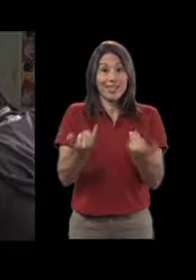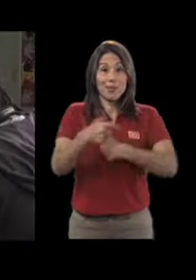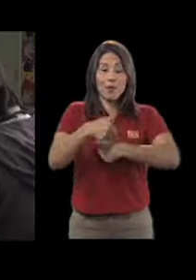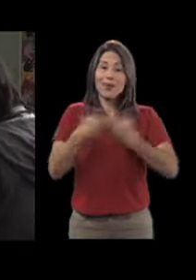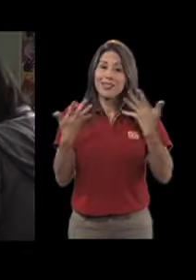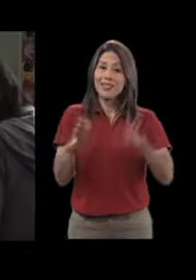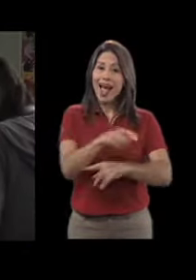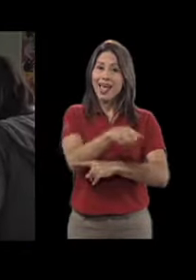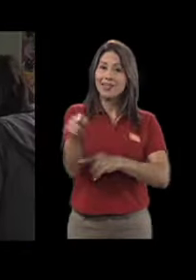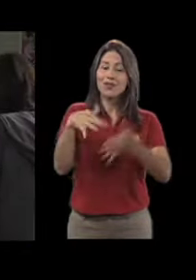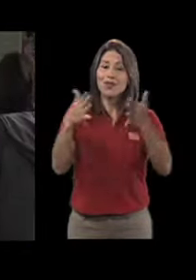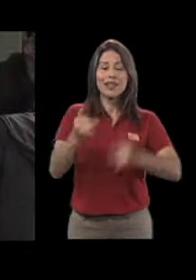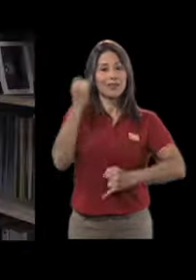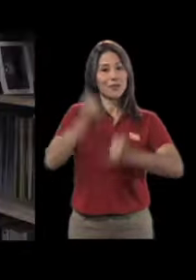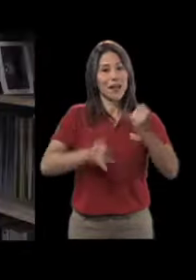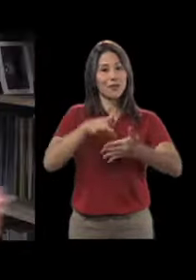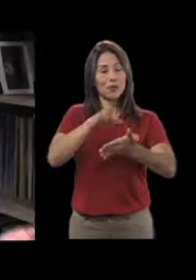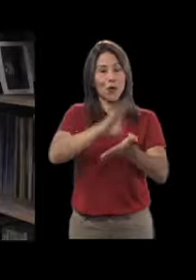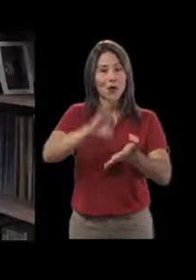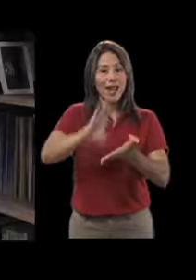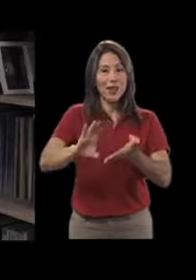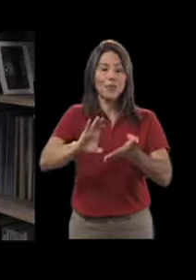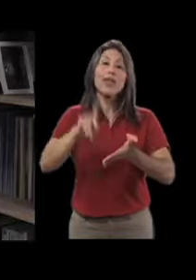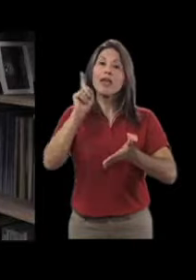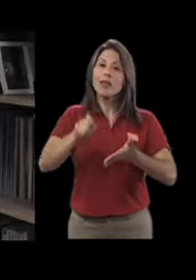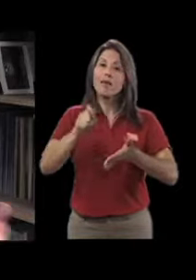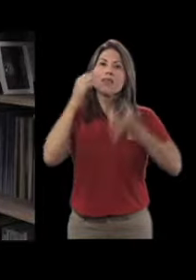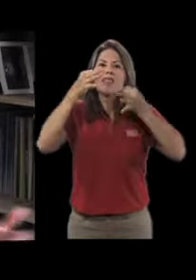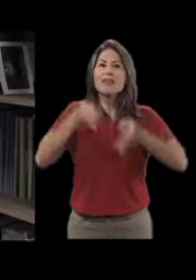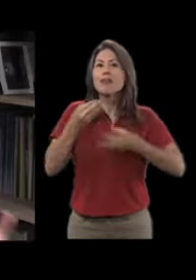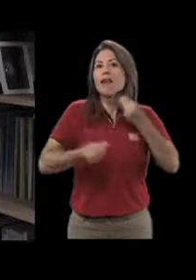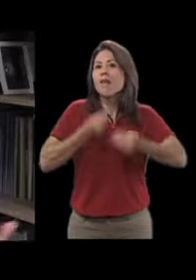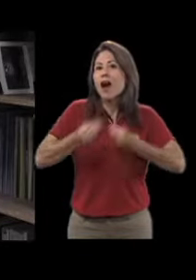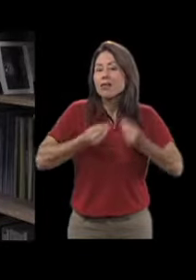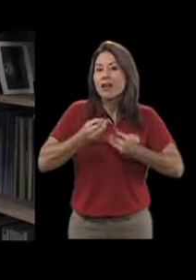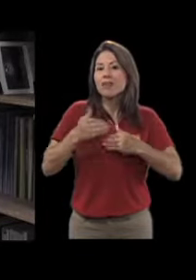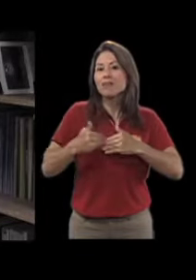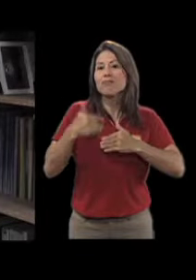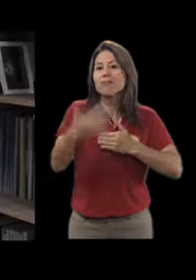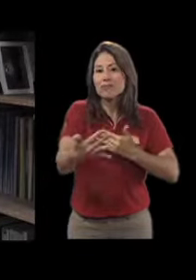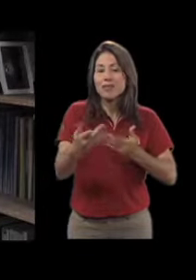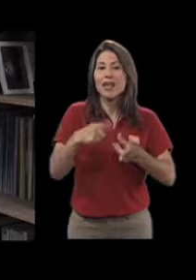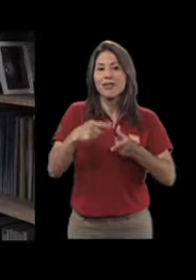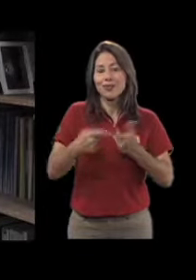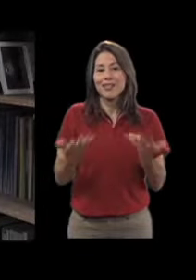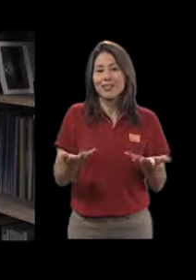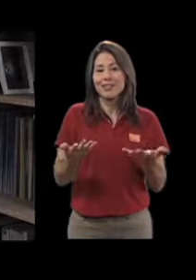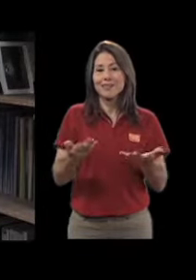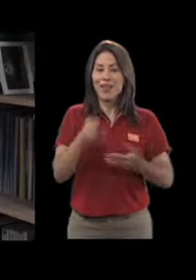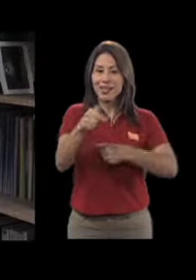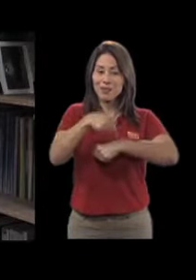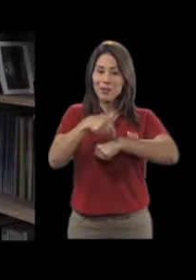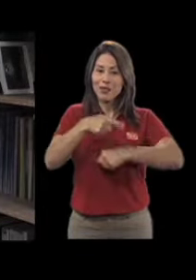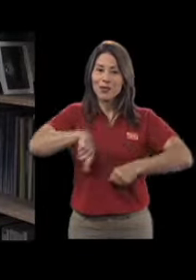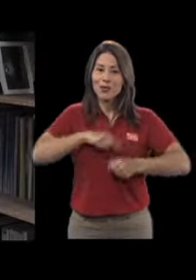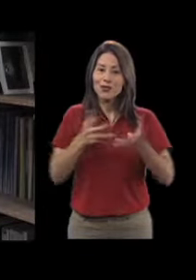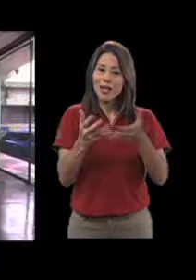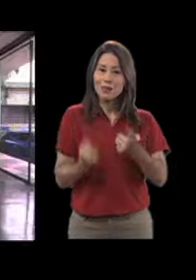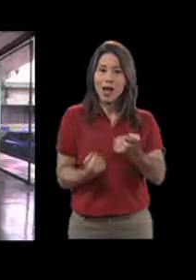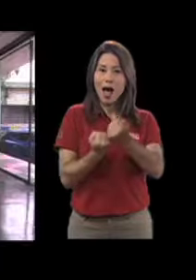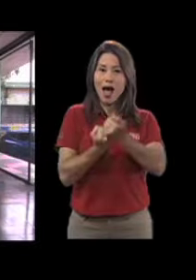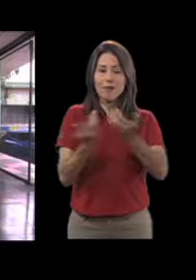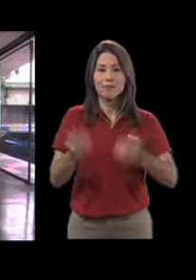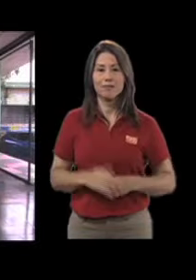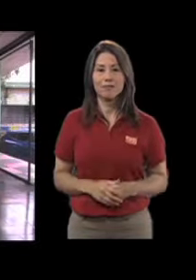terminando su colegio y que tienen que decidir qué van a hacer, ¿verdad?, de ahí en adelante. Entonces, es en ese nivel que queremos dar el apoyo.